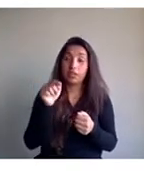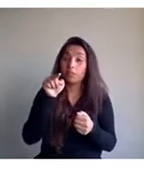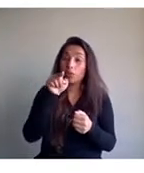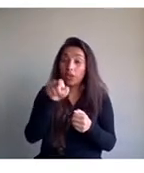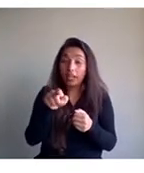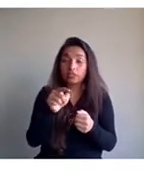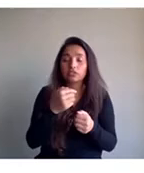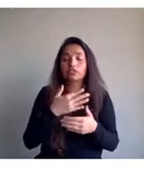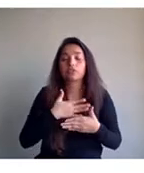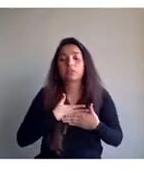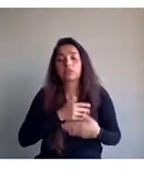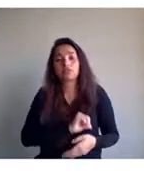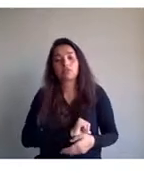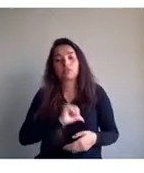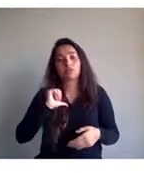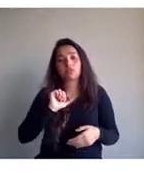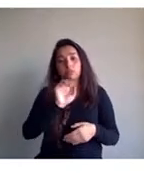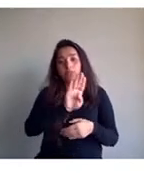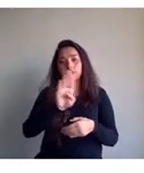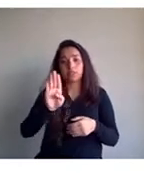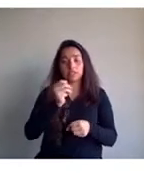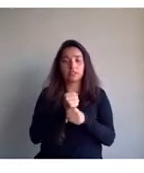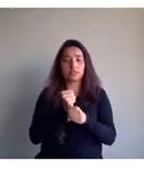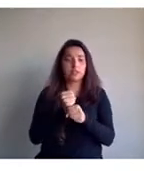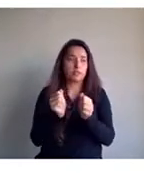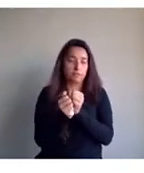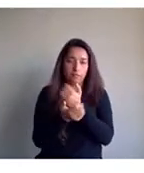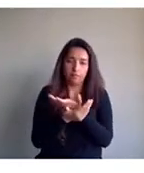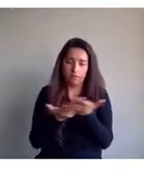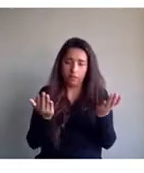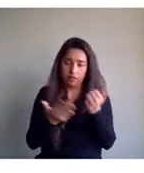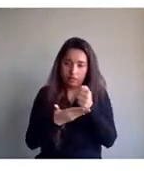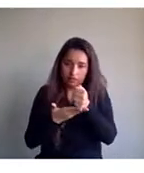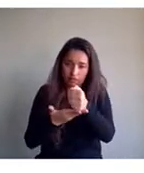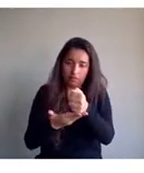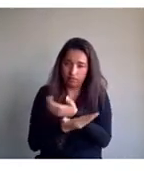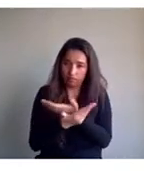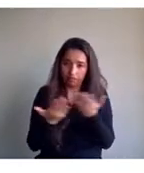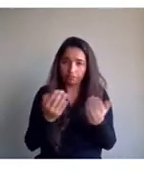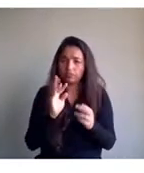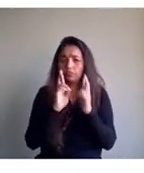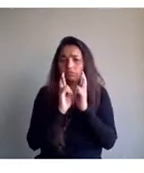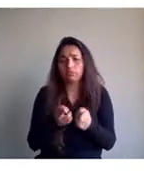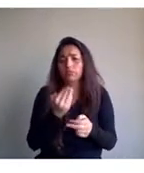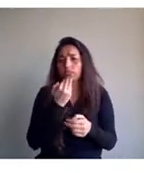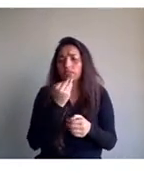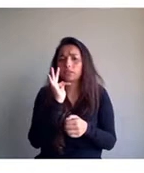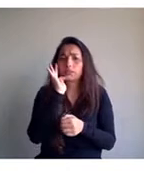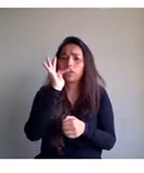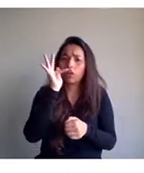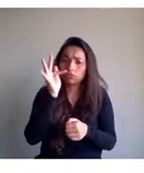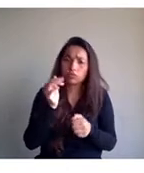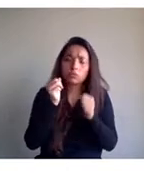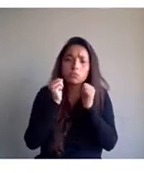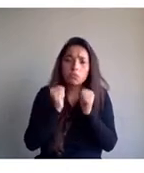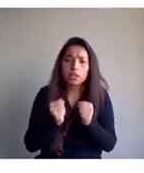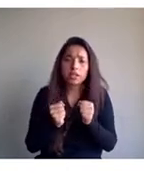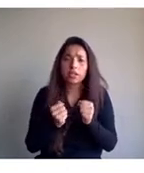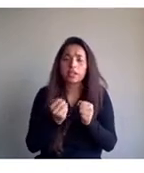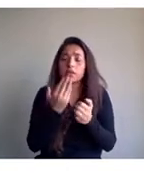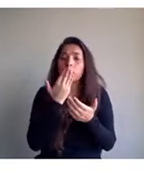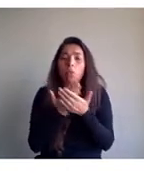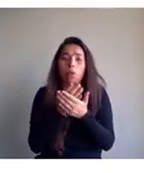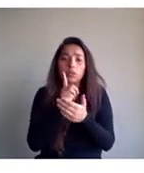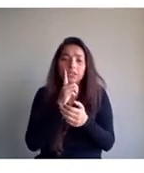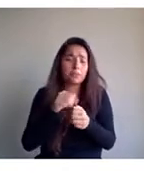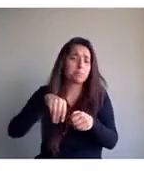me honra tanto poder estar cerca de ustedes toda la en el futuro lo pueda estar mucho más cuando tenga más tiempo porque me parece que